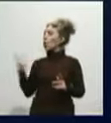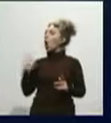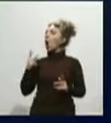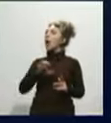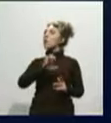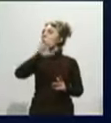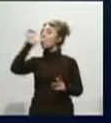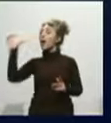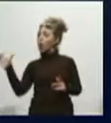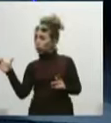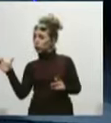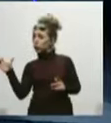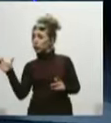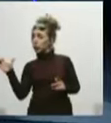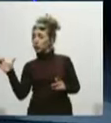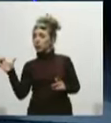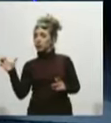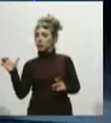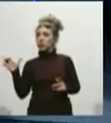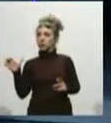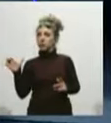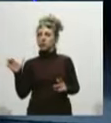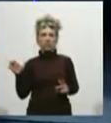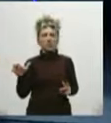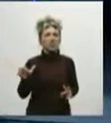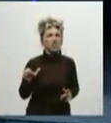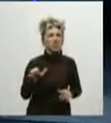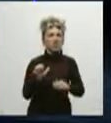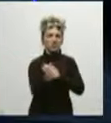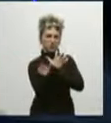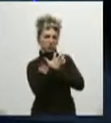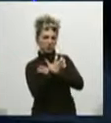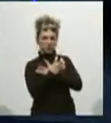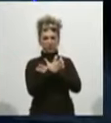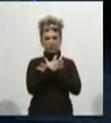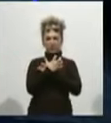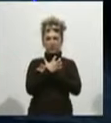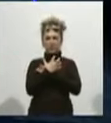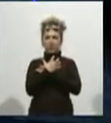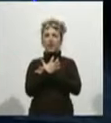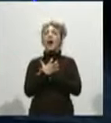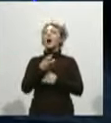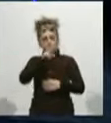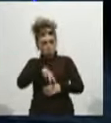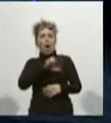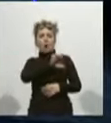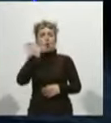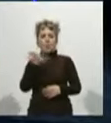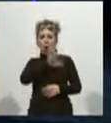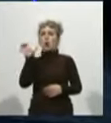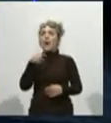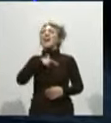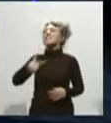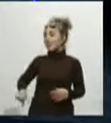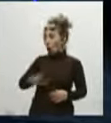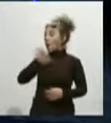europeo. Dice, ¿quién se bufeó? Dice, ya que no, que si somos de Europa. O sea, sí, somos de Europa. Y el chino pregunta, dice,